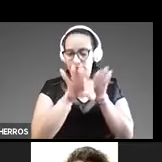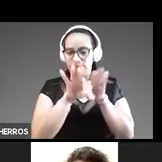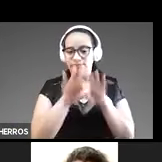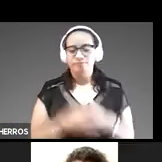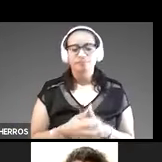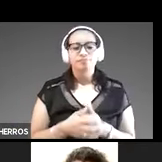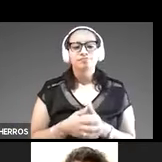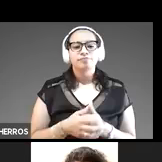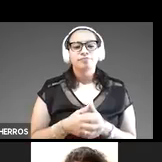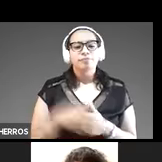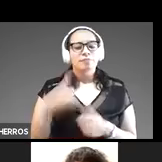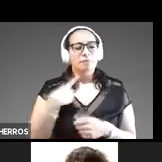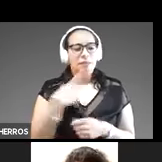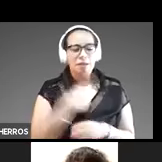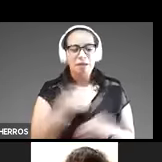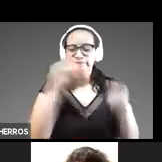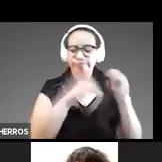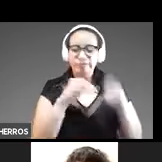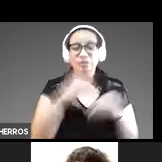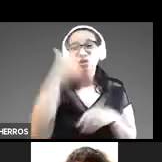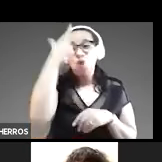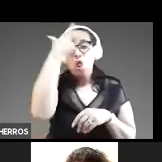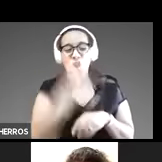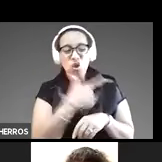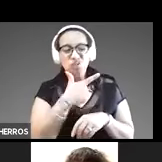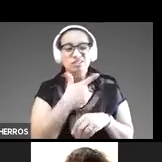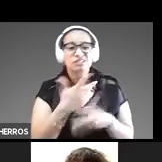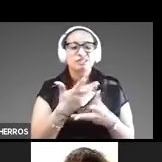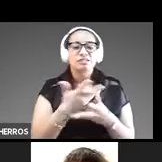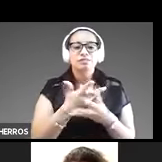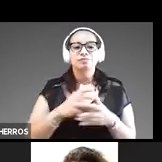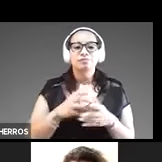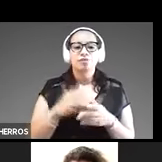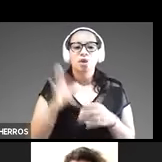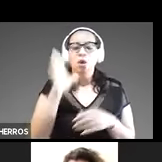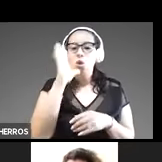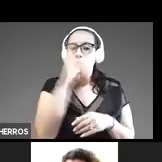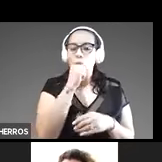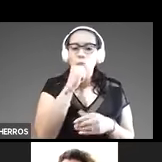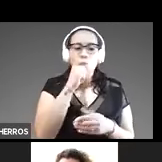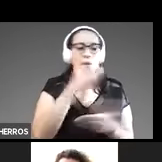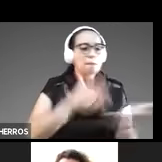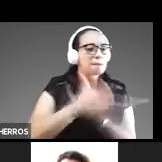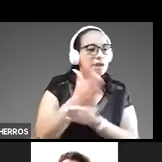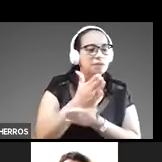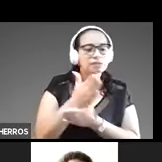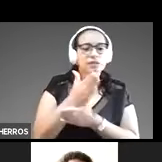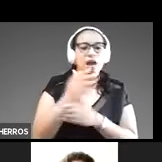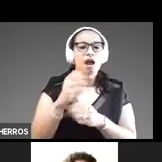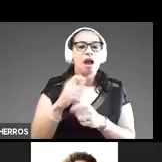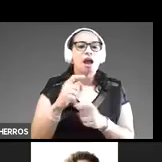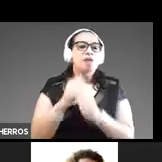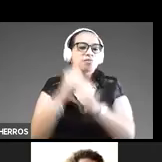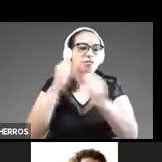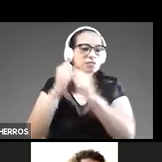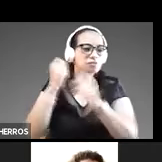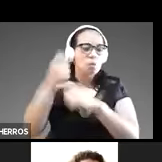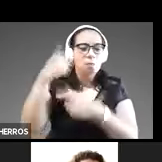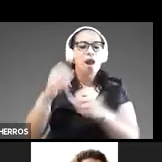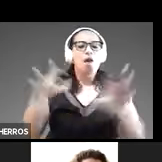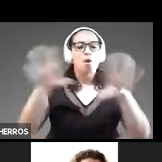Teníamos que equipar, era de noche, no podíamos meter el camión de mudanza para bajar las computadoras,